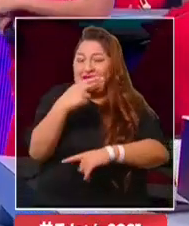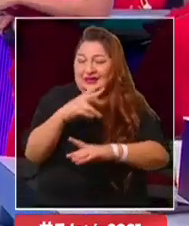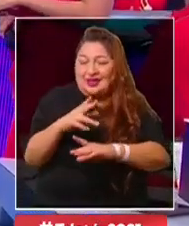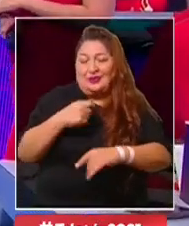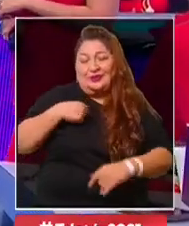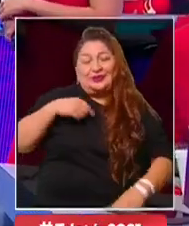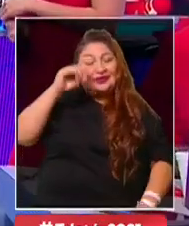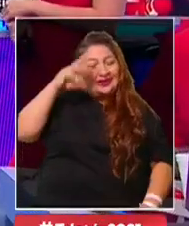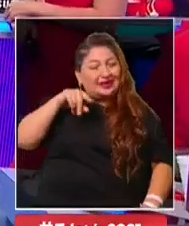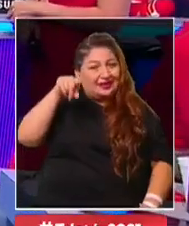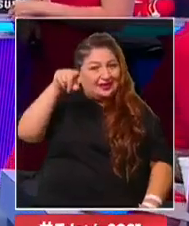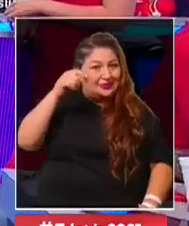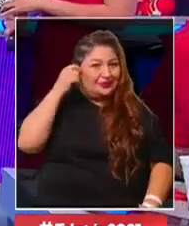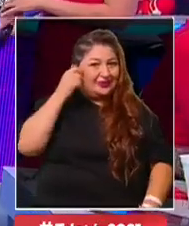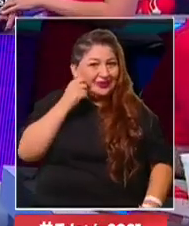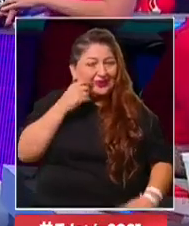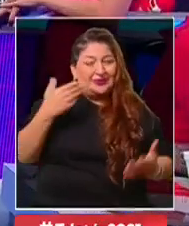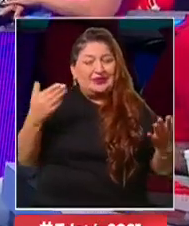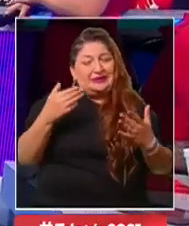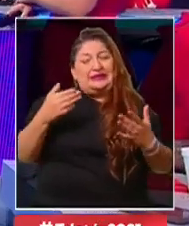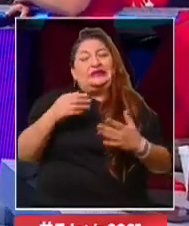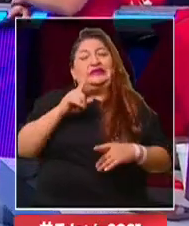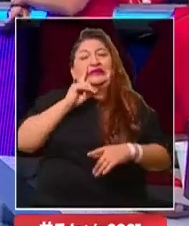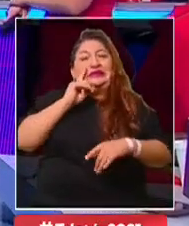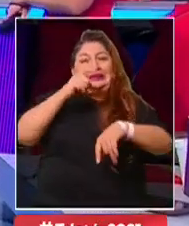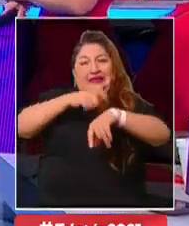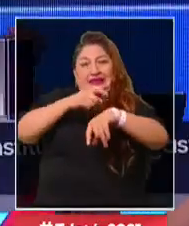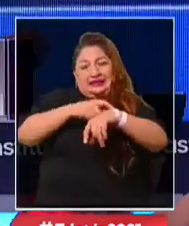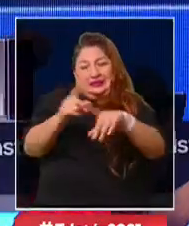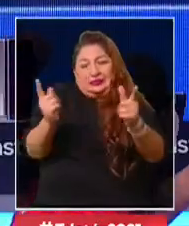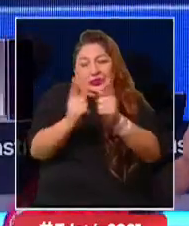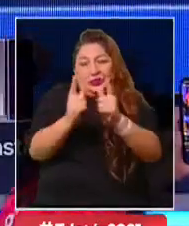que esto es muy corto y debo expresarme...